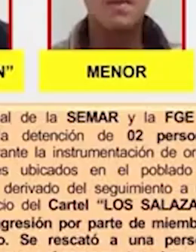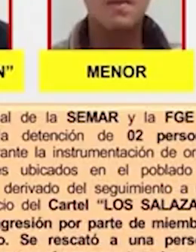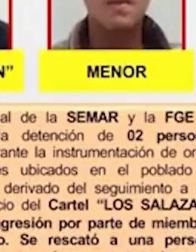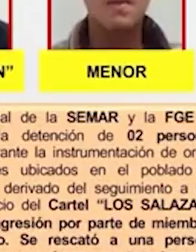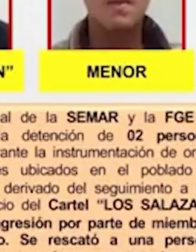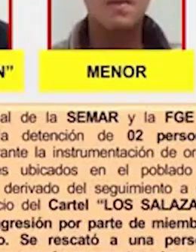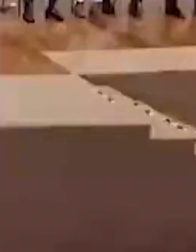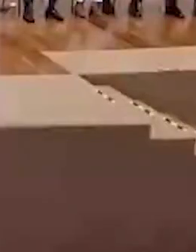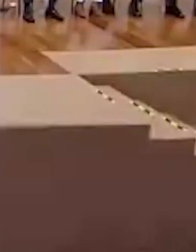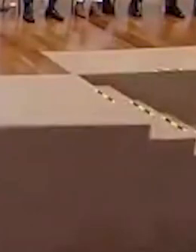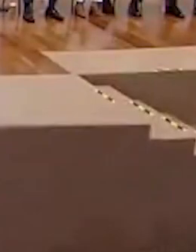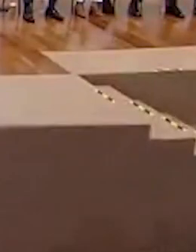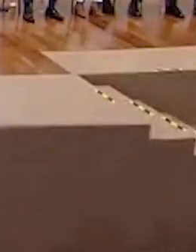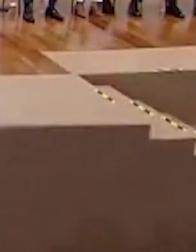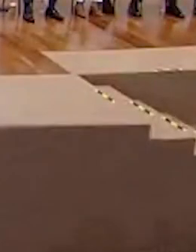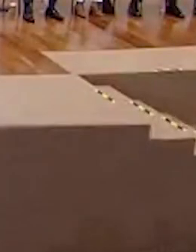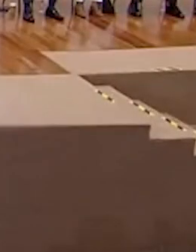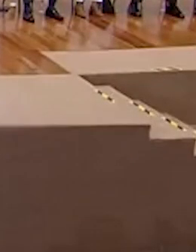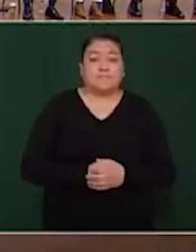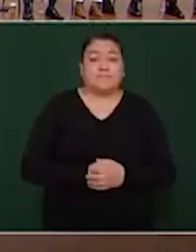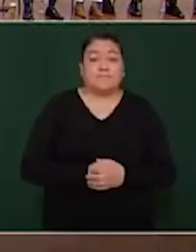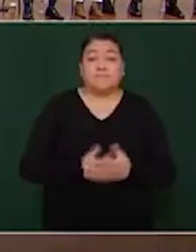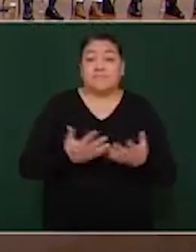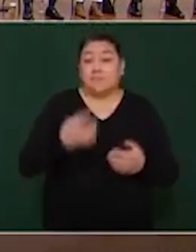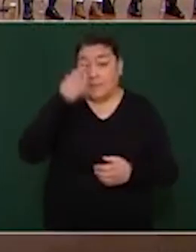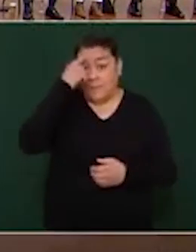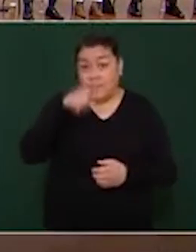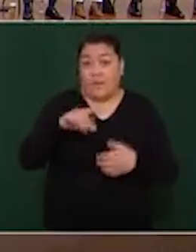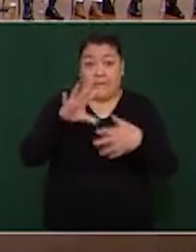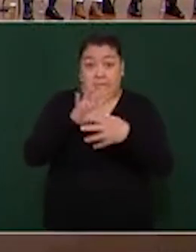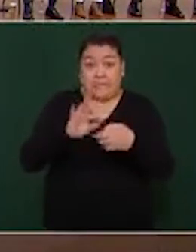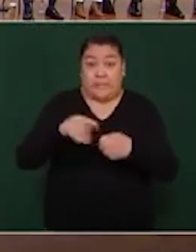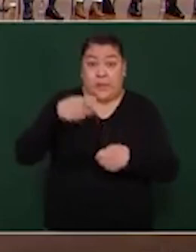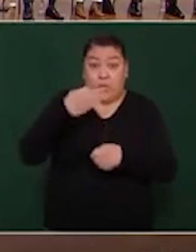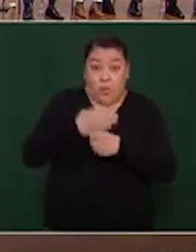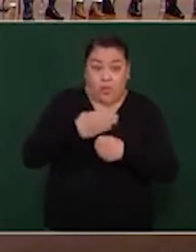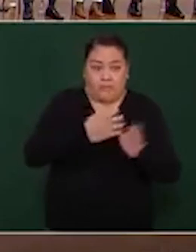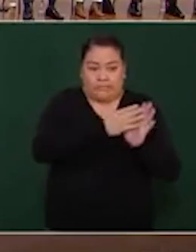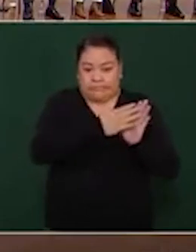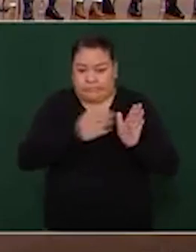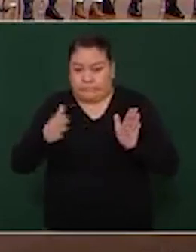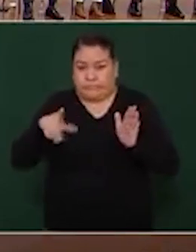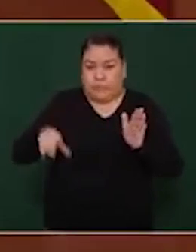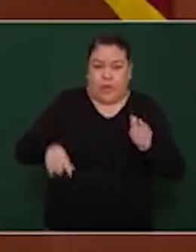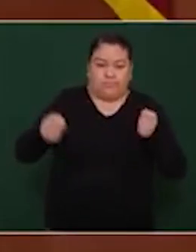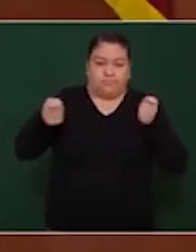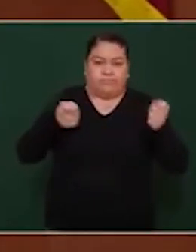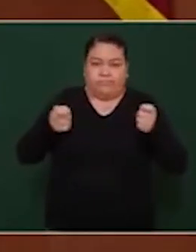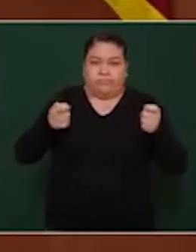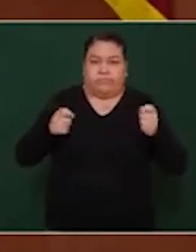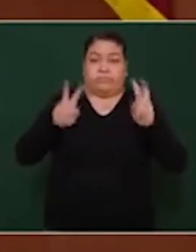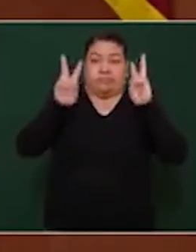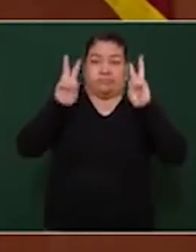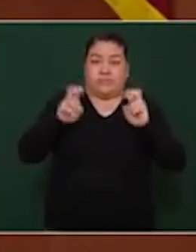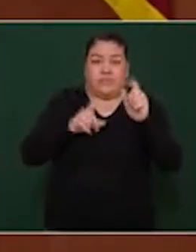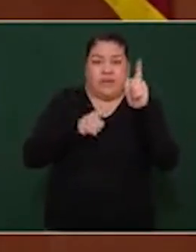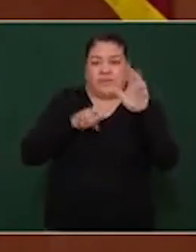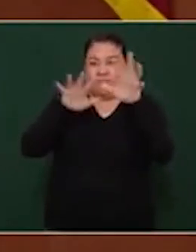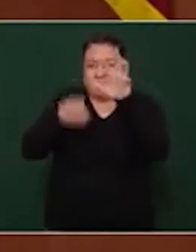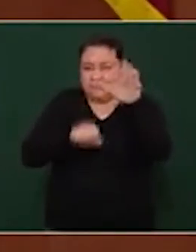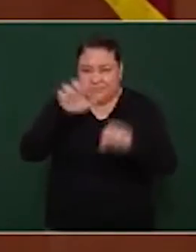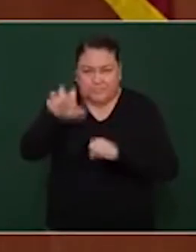Para dar idea de todo el esfuerzo que se ha hecho en este gobierno en materia de armas, decir que en este rubro, en la